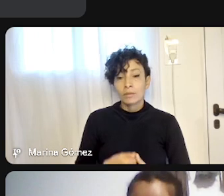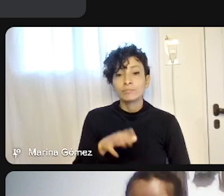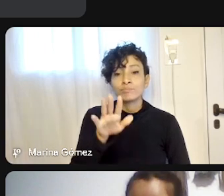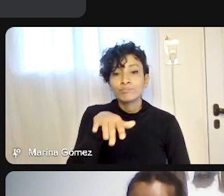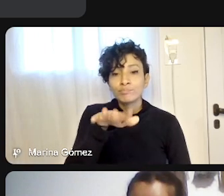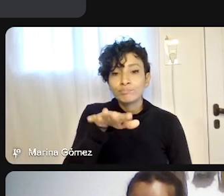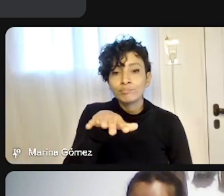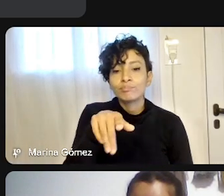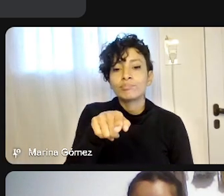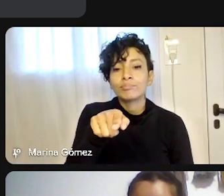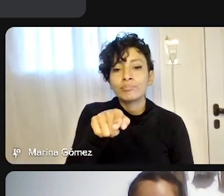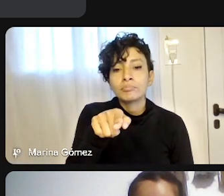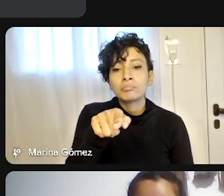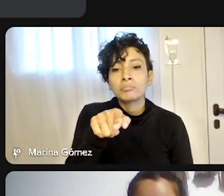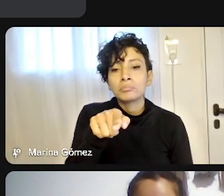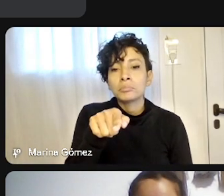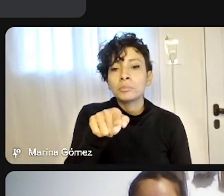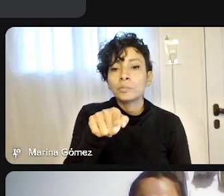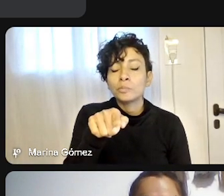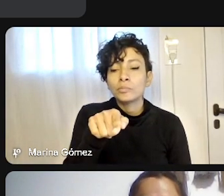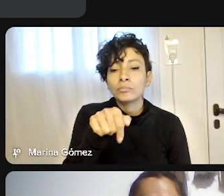Fabricia,